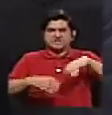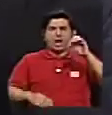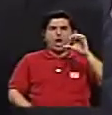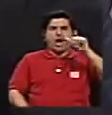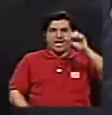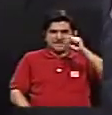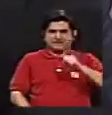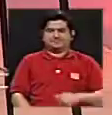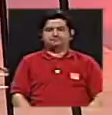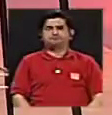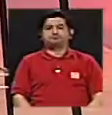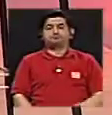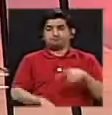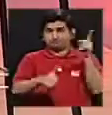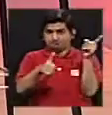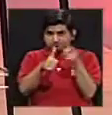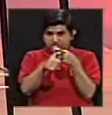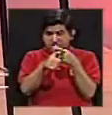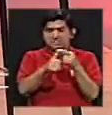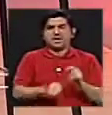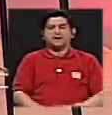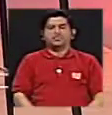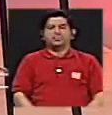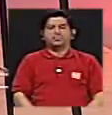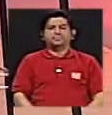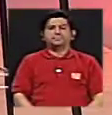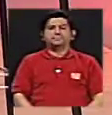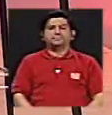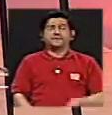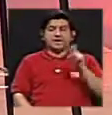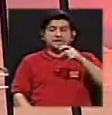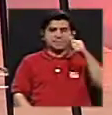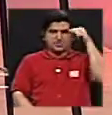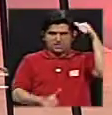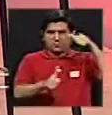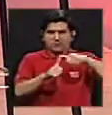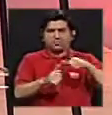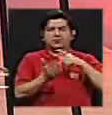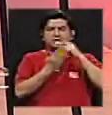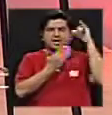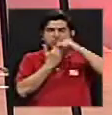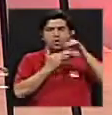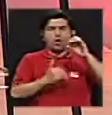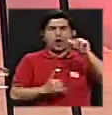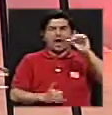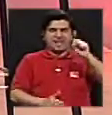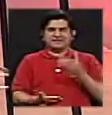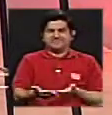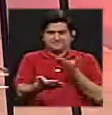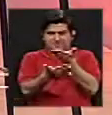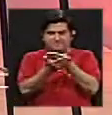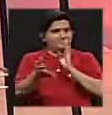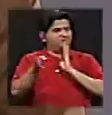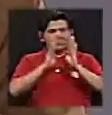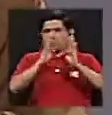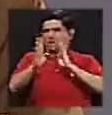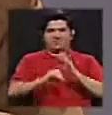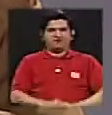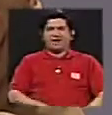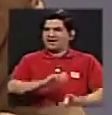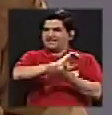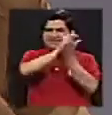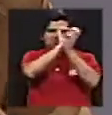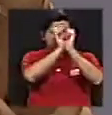OAS? Bien, en primer lugar, Mauricio, hay que tener presente que con el proyecto de OAS de concesión no hablábamos de un